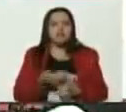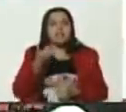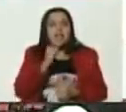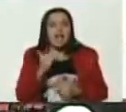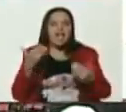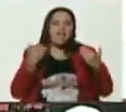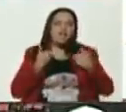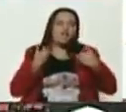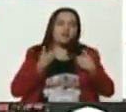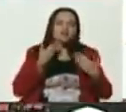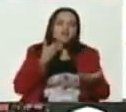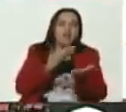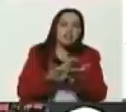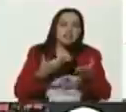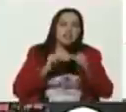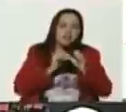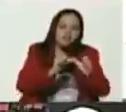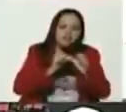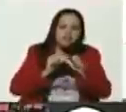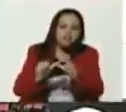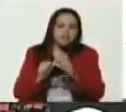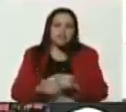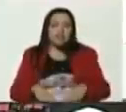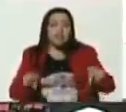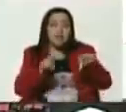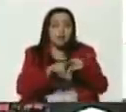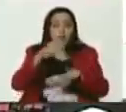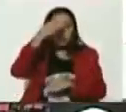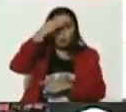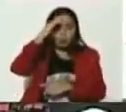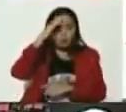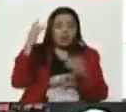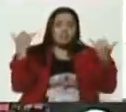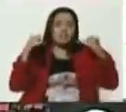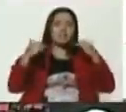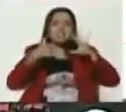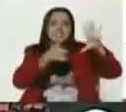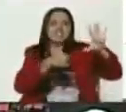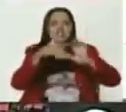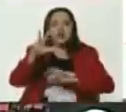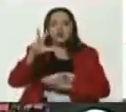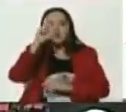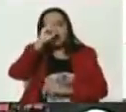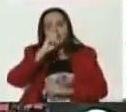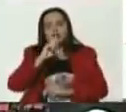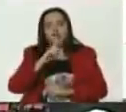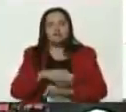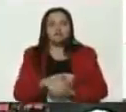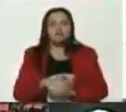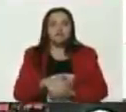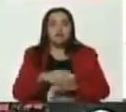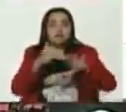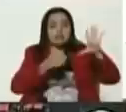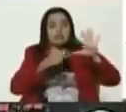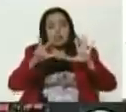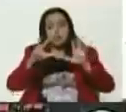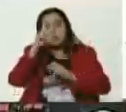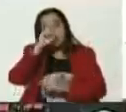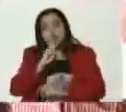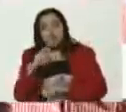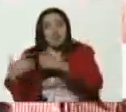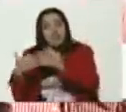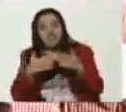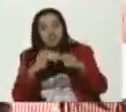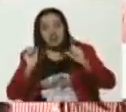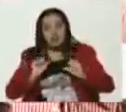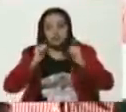luchar. Que así como Cuba celebra 68 años de esa batalla que dio